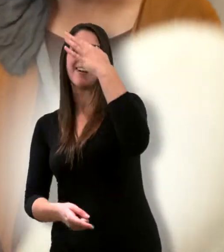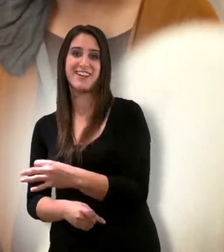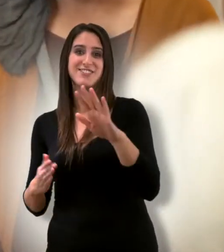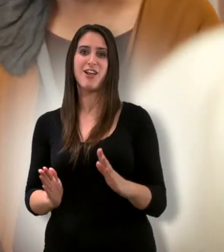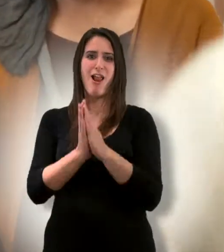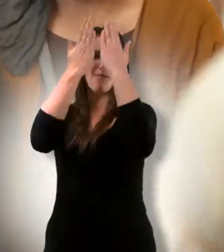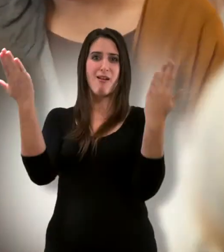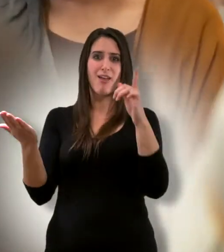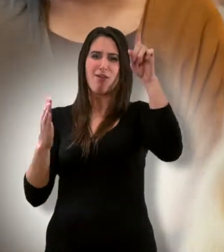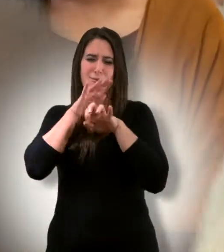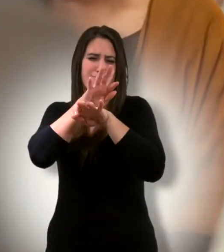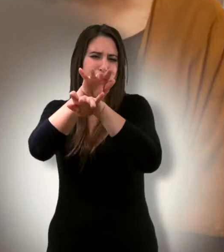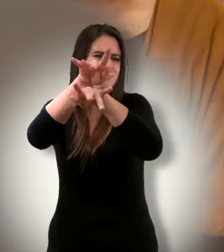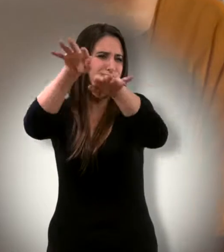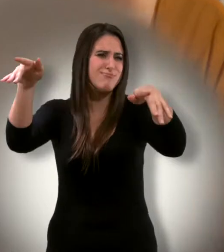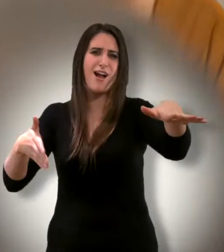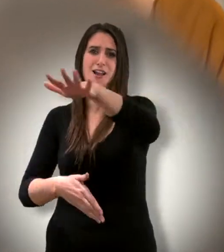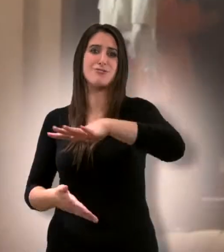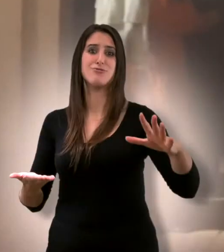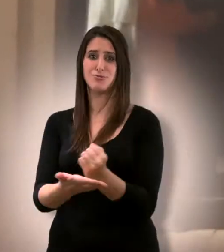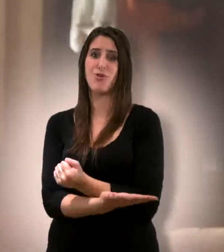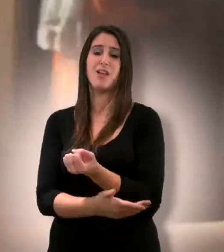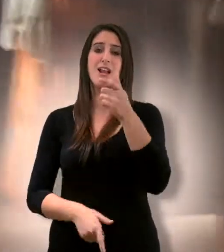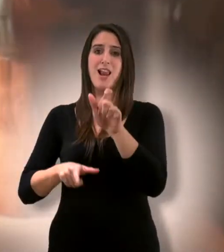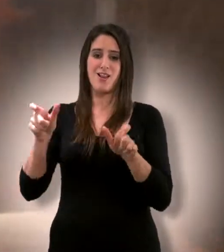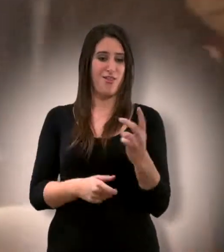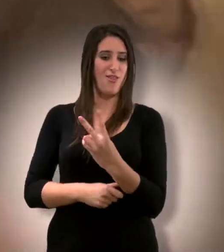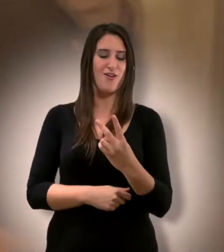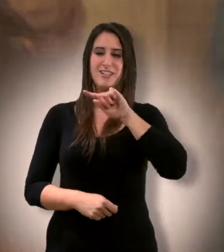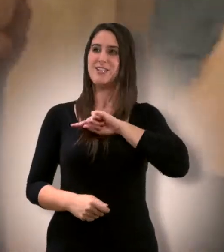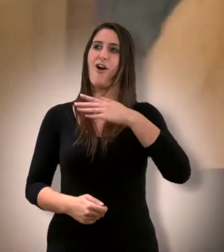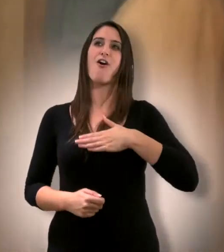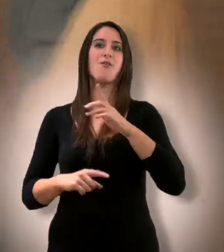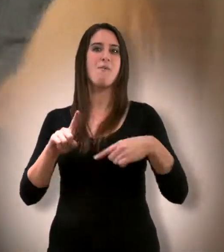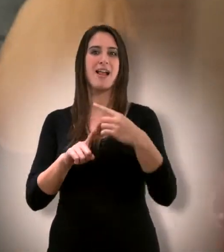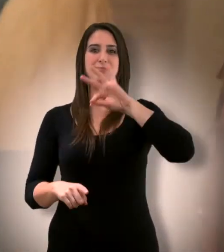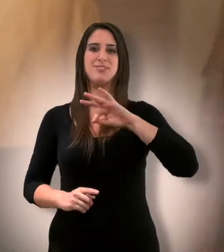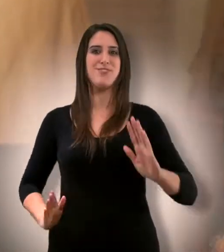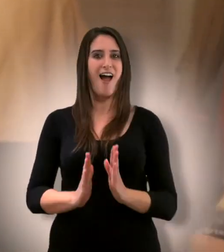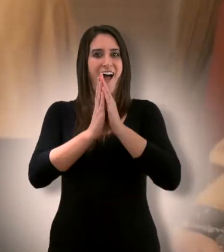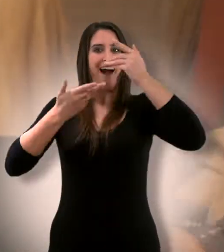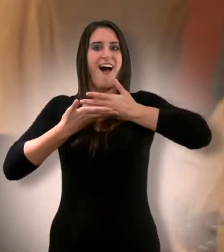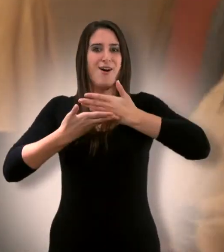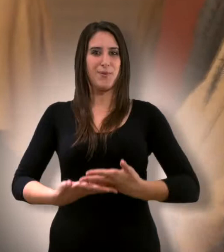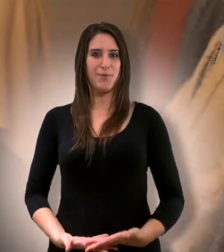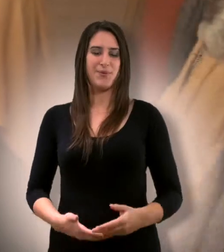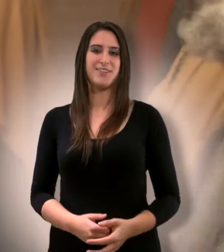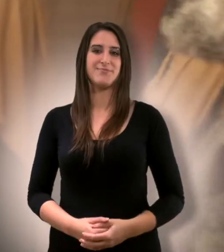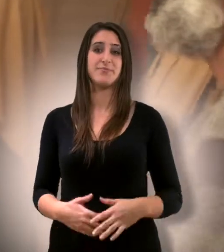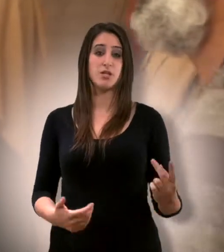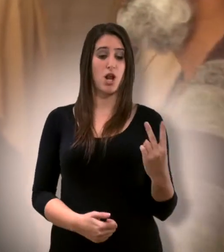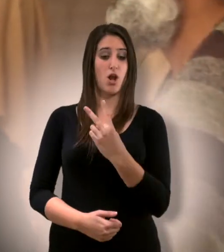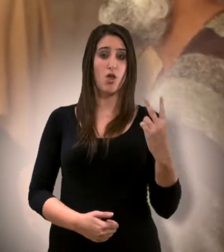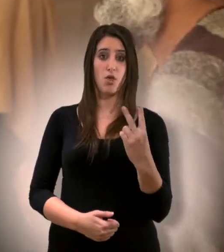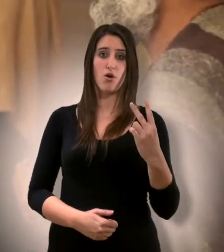se difundía por toda la región. Los discípulos estaban llenos de gozo y del Espíritu Santo. Pablo y